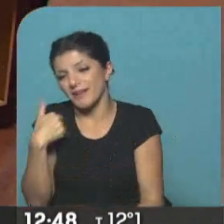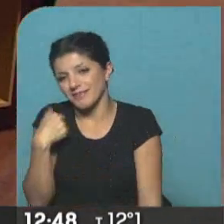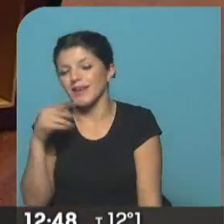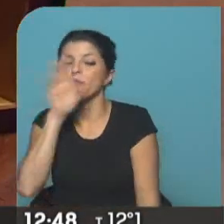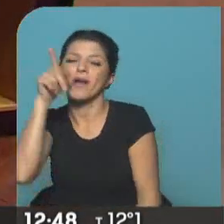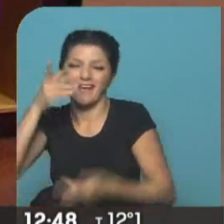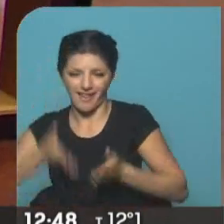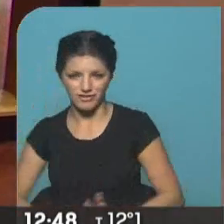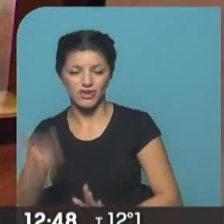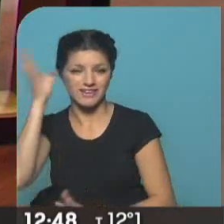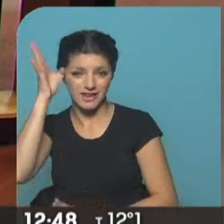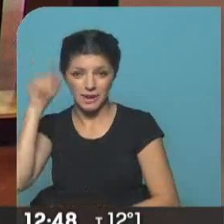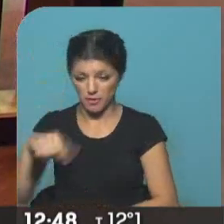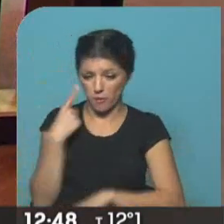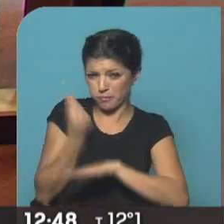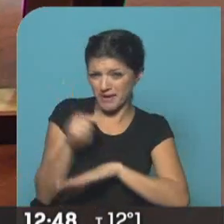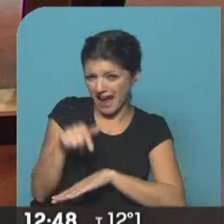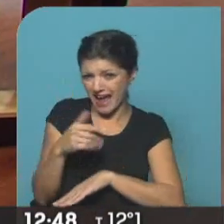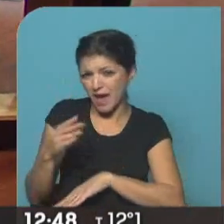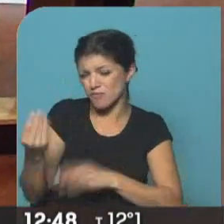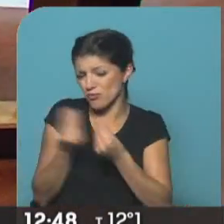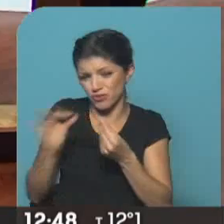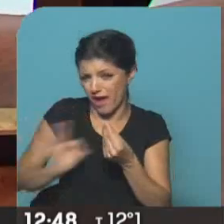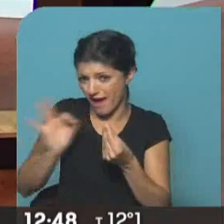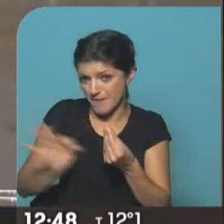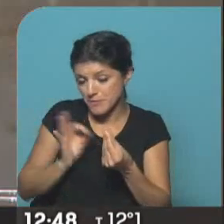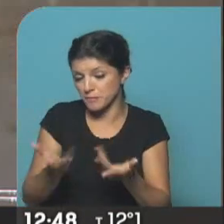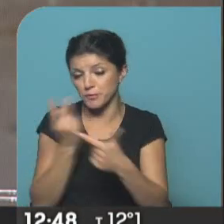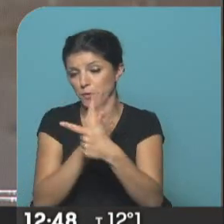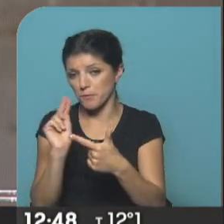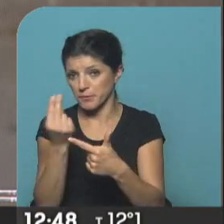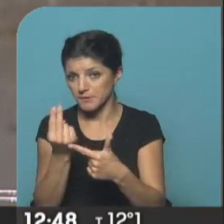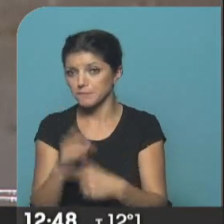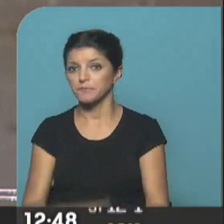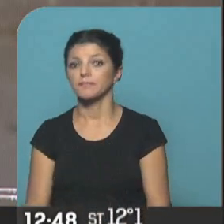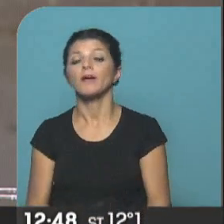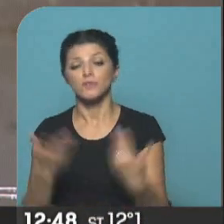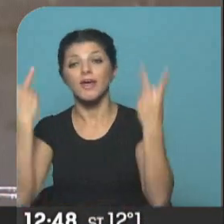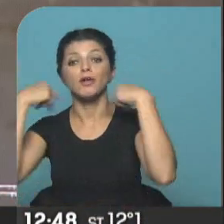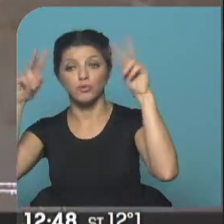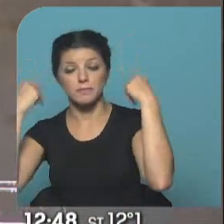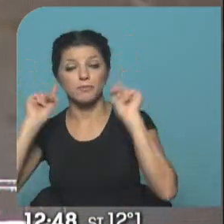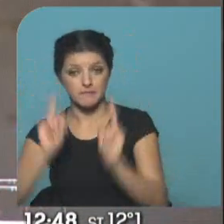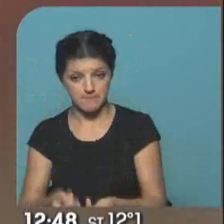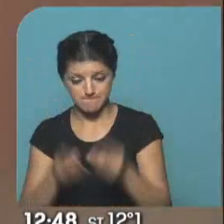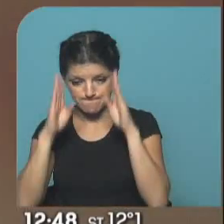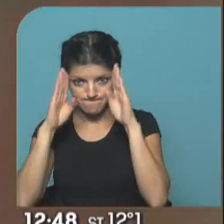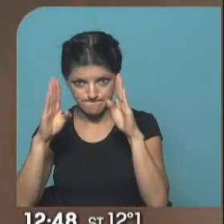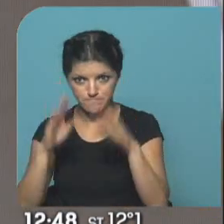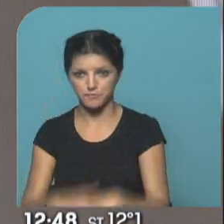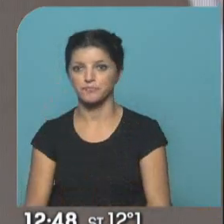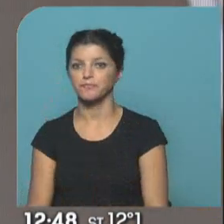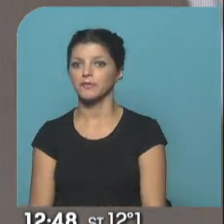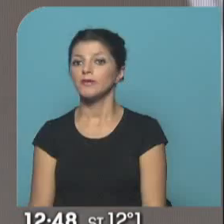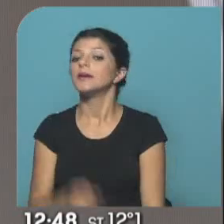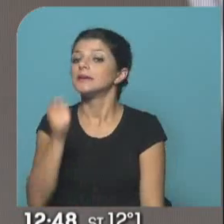italiana que vivió décadas aquí en la Argentina. Así que efectivamente el turismo internacional. Y si las víctimas